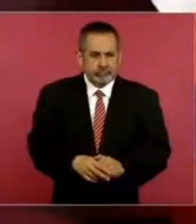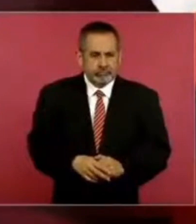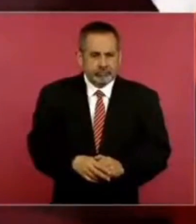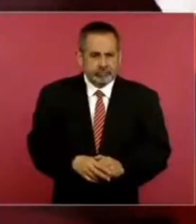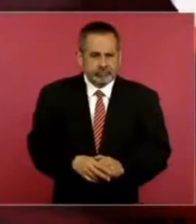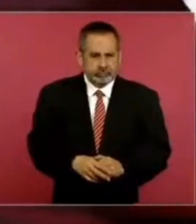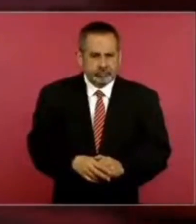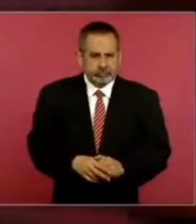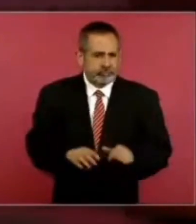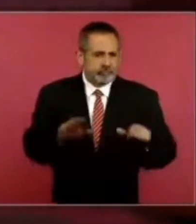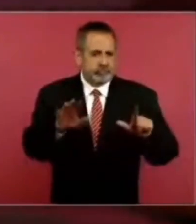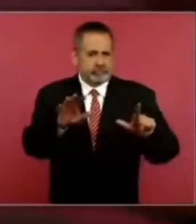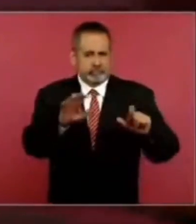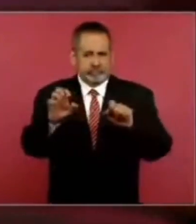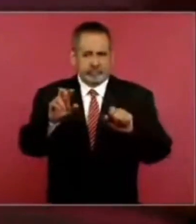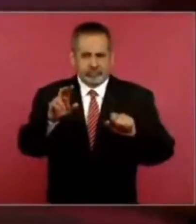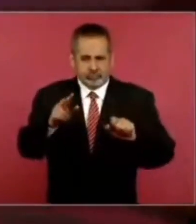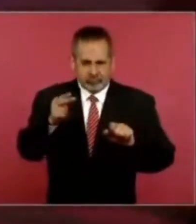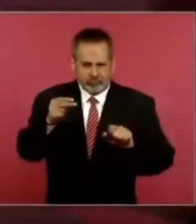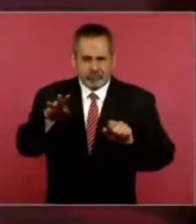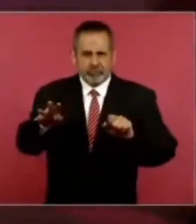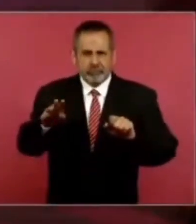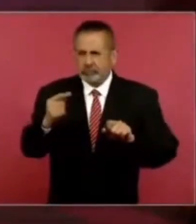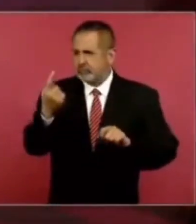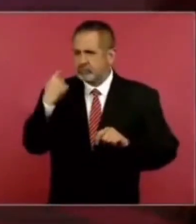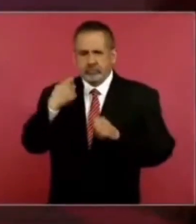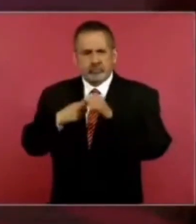De 789 del año pasado